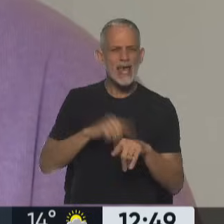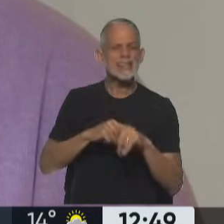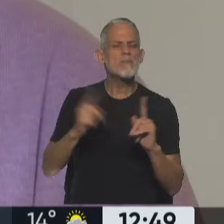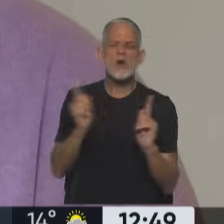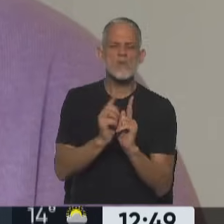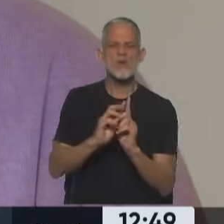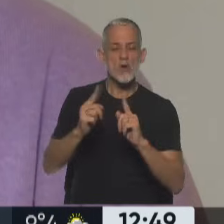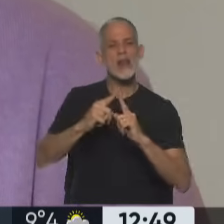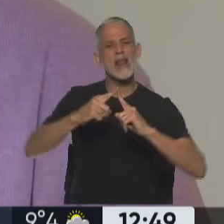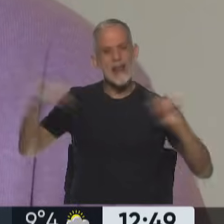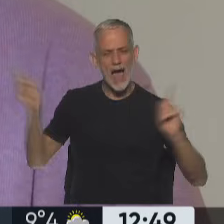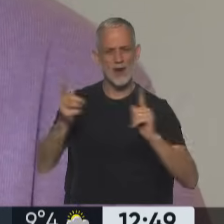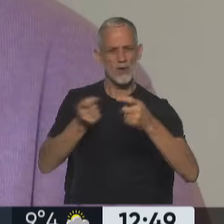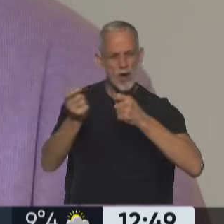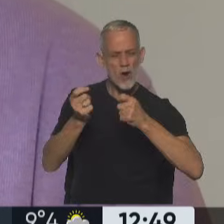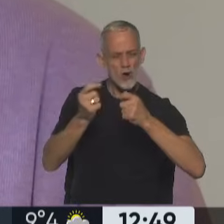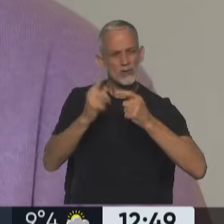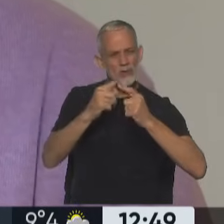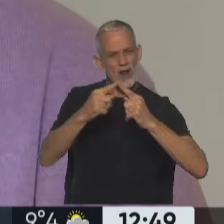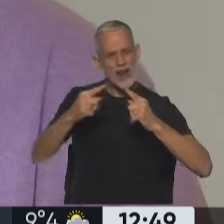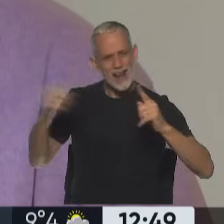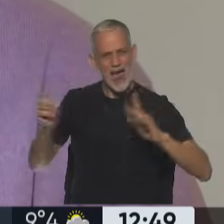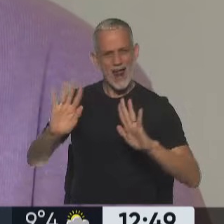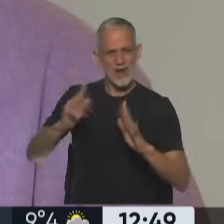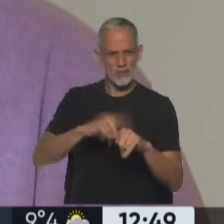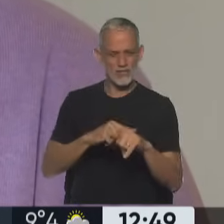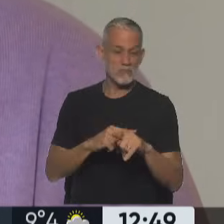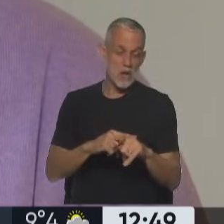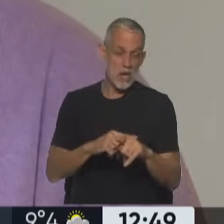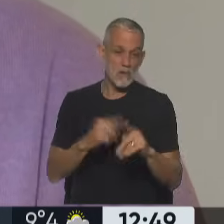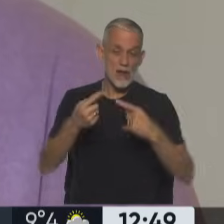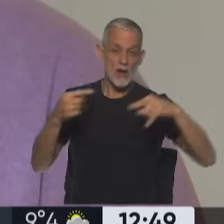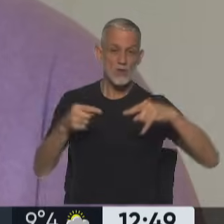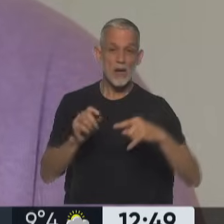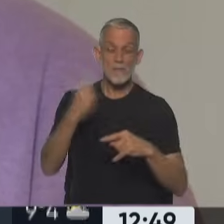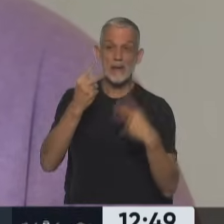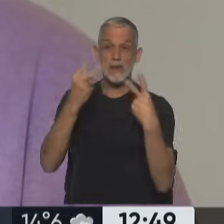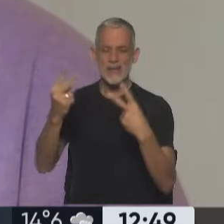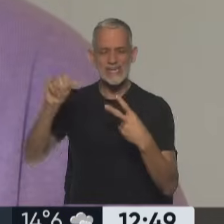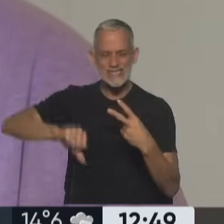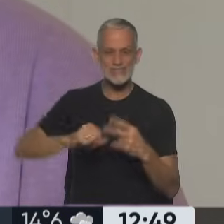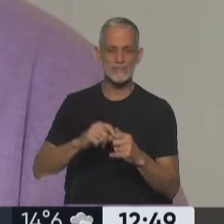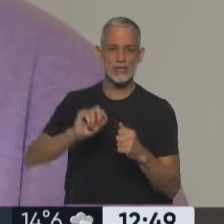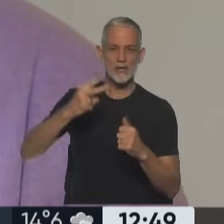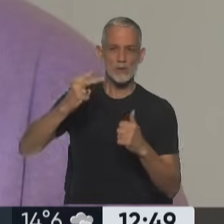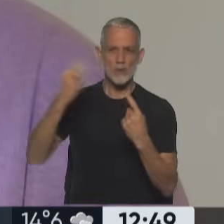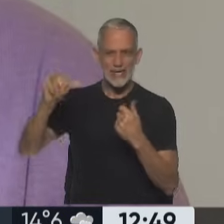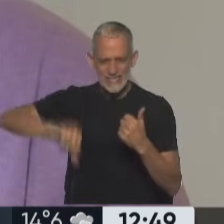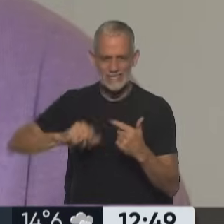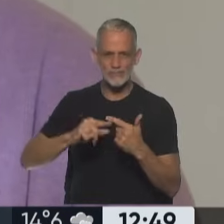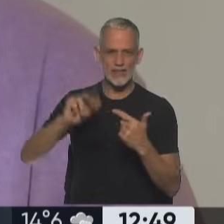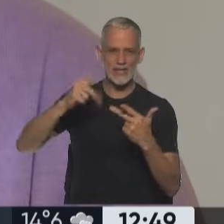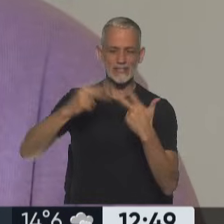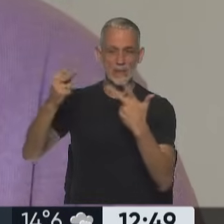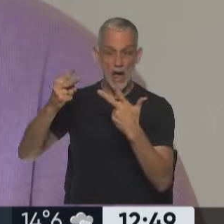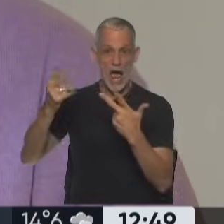los cuales es cierto y bueno a veces las cosas no salen el primer viaje ni el segundo ni el tercero pero si uno es